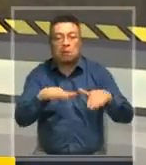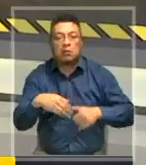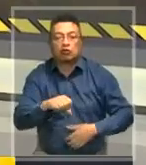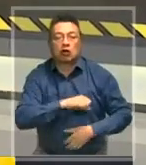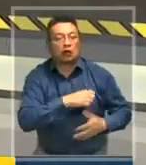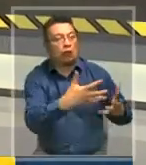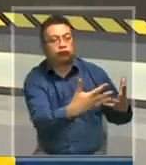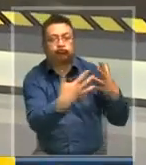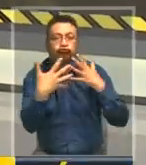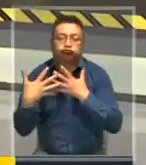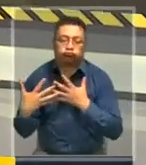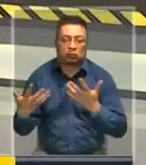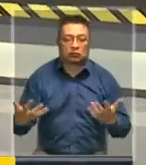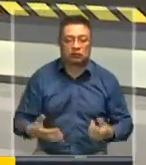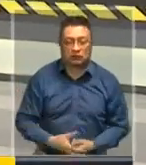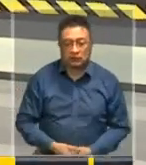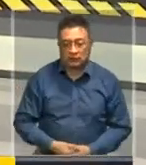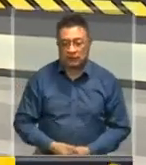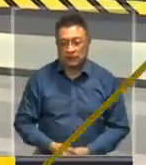capital, Felipe.